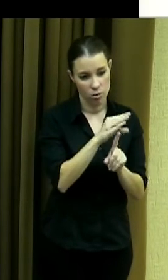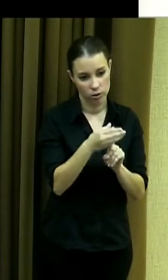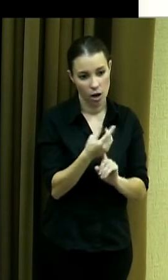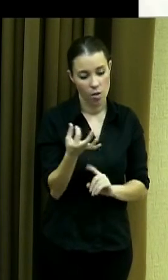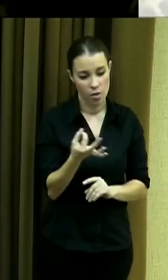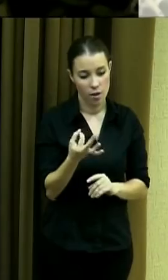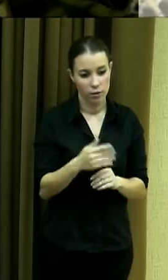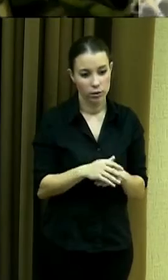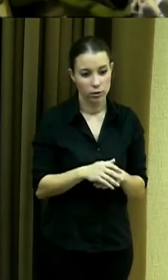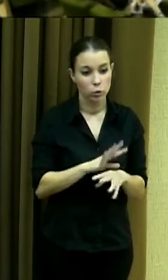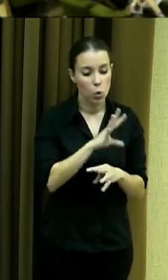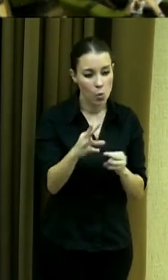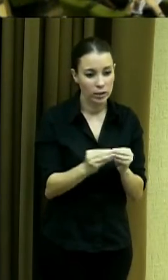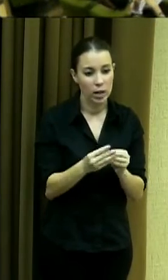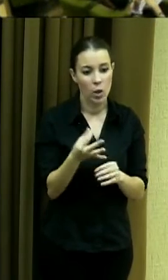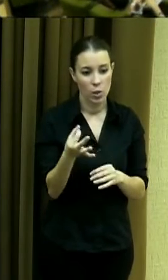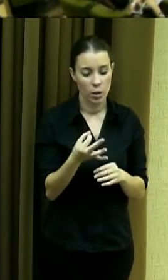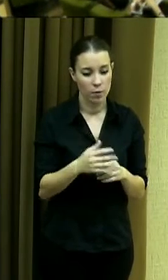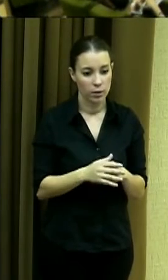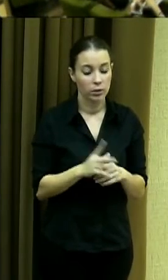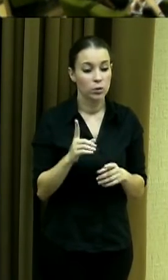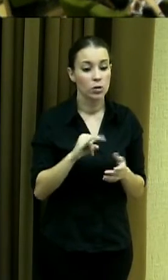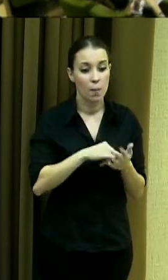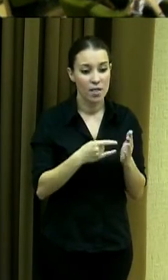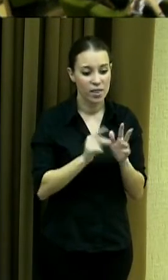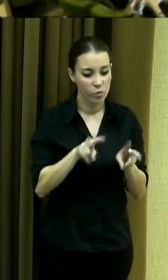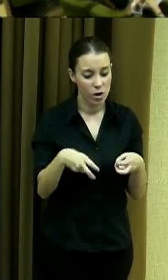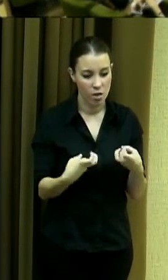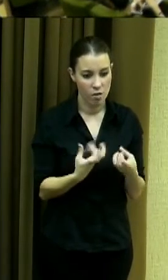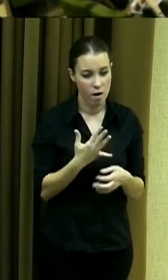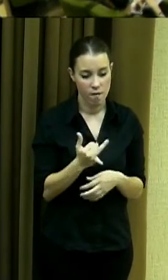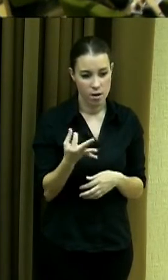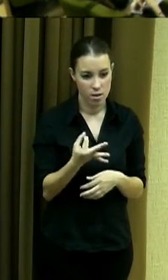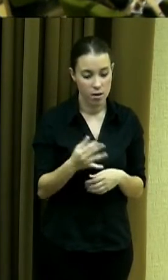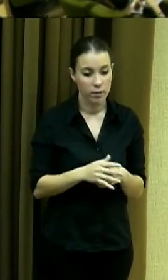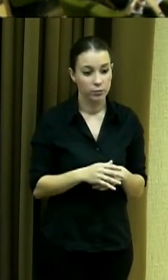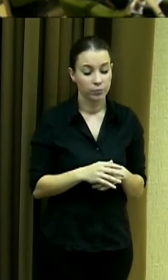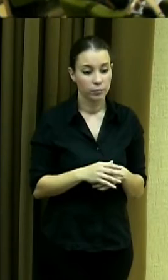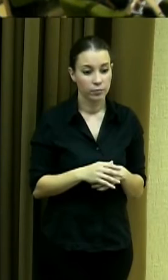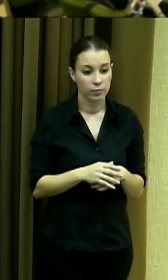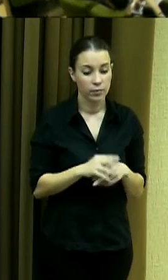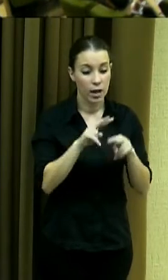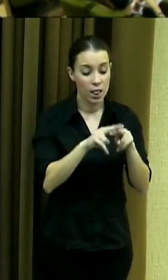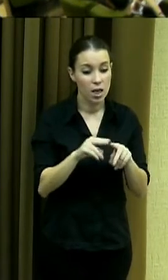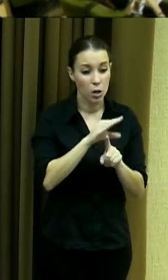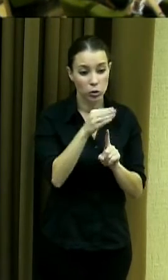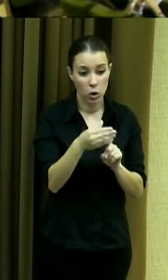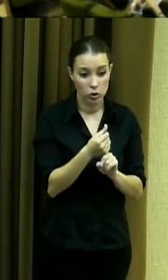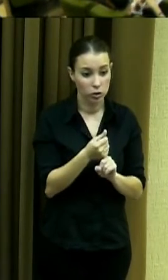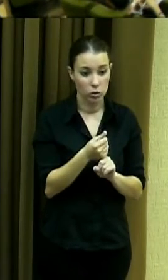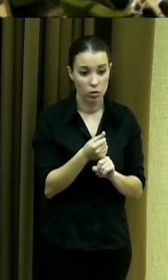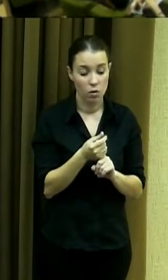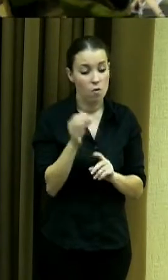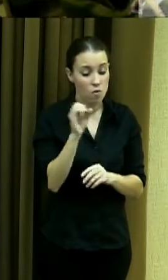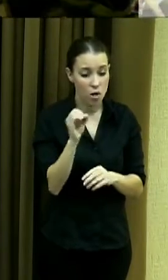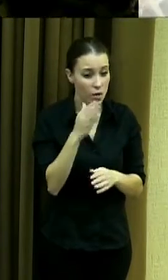estar documentado y deben haberse agotado las medidas recuperadoras. El diagnóstico en sí no determina un grado